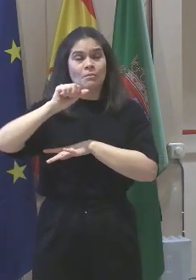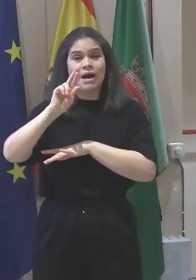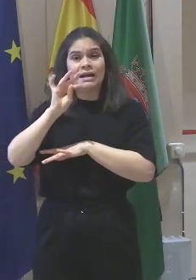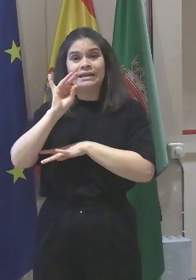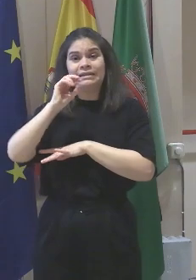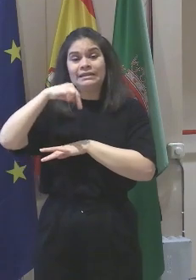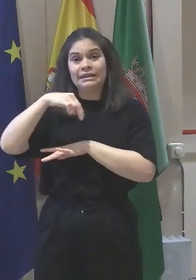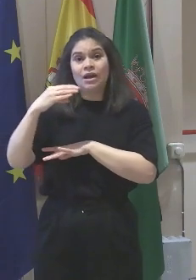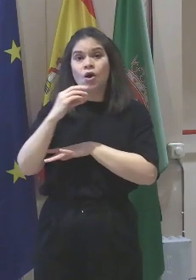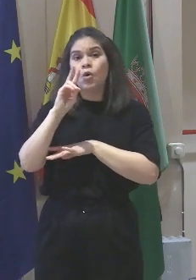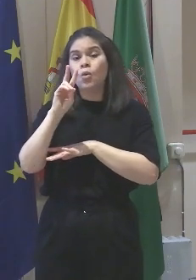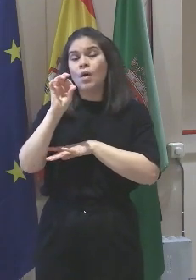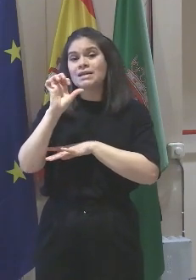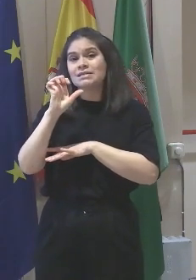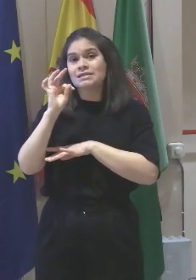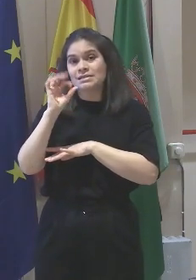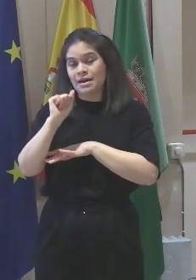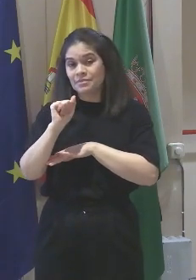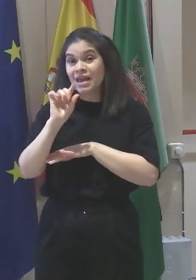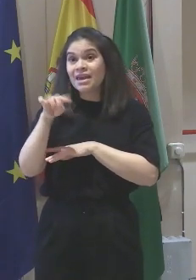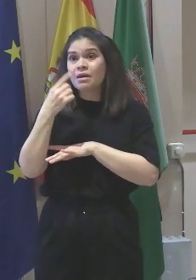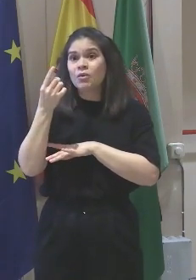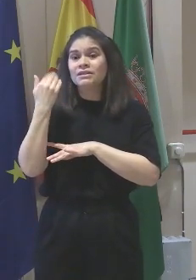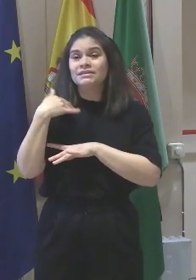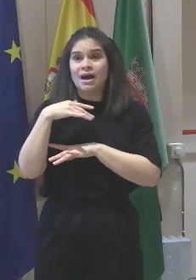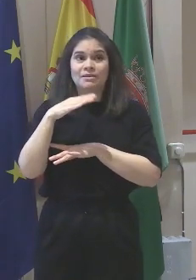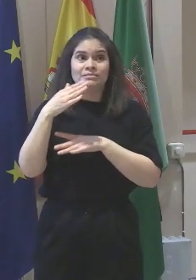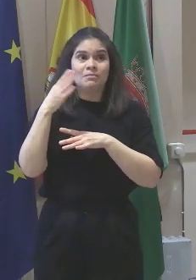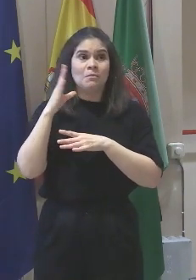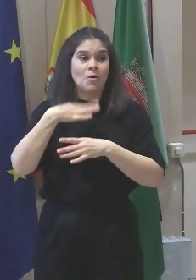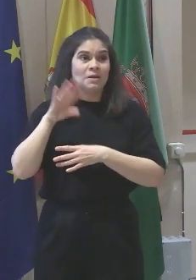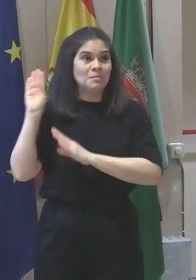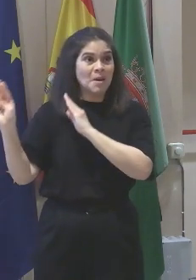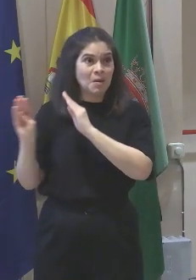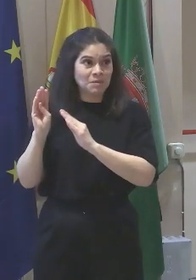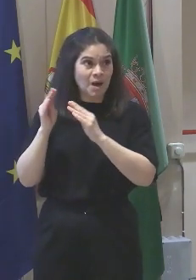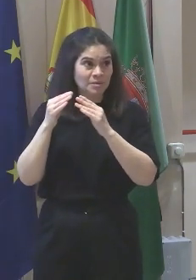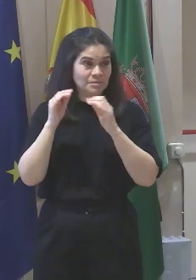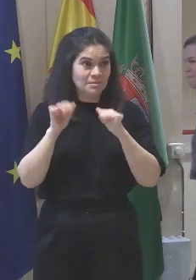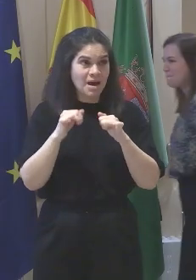queréis, pues abrimos el turno de preguntas y comentarios. ¿Vale? Muchas gracias.